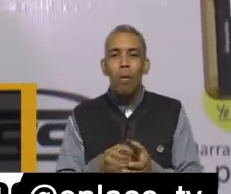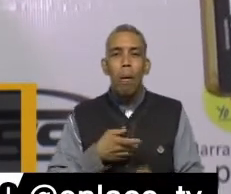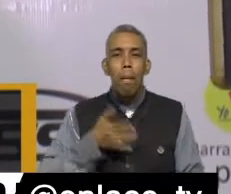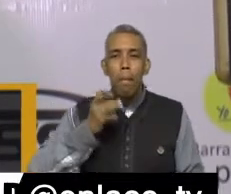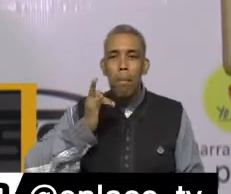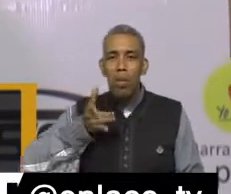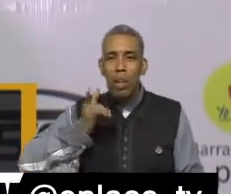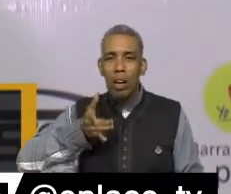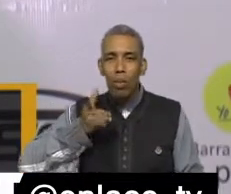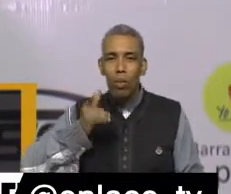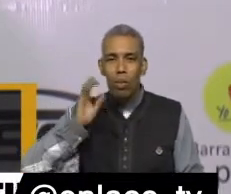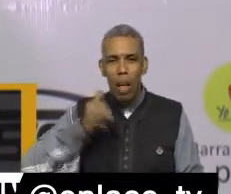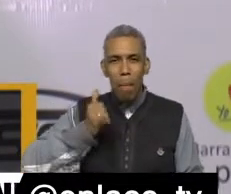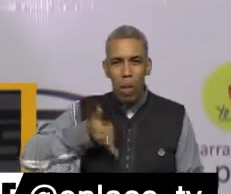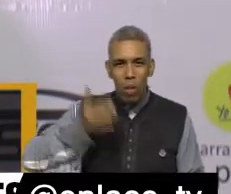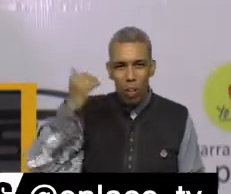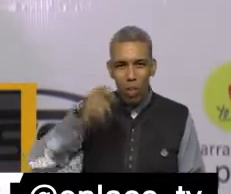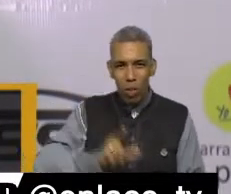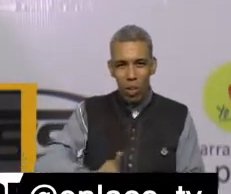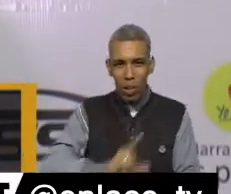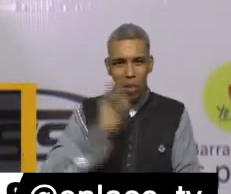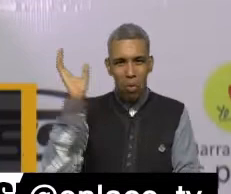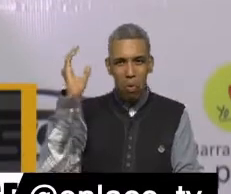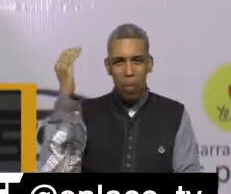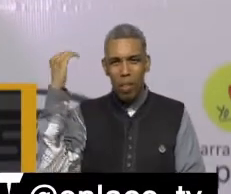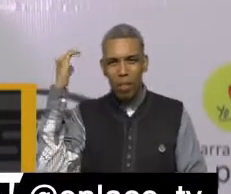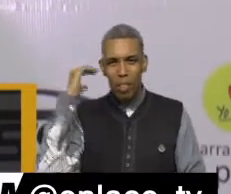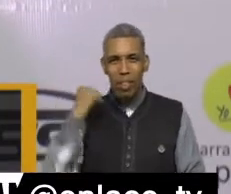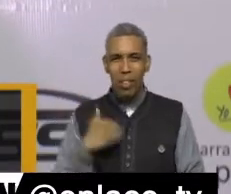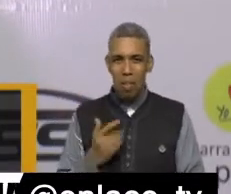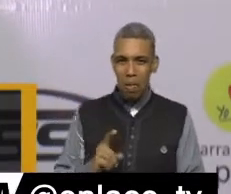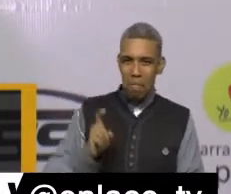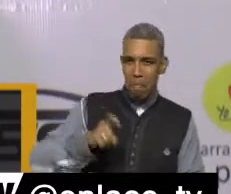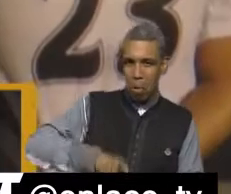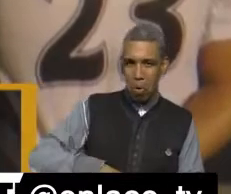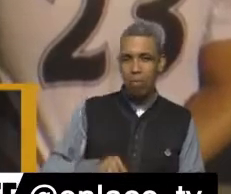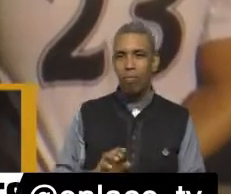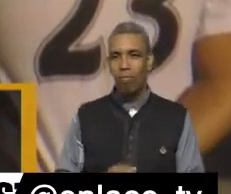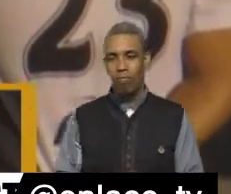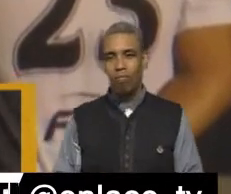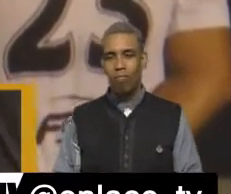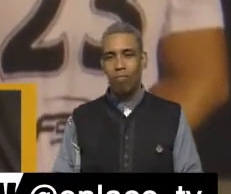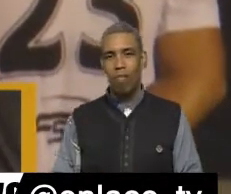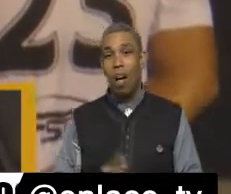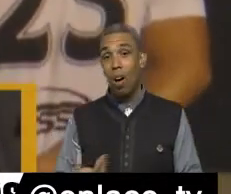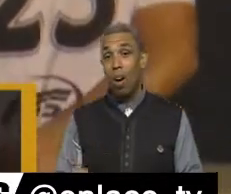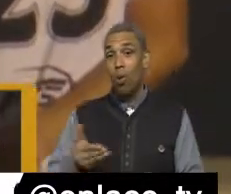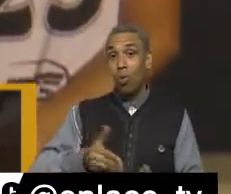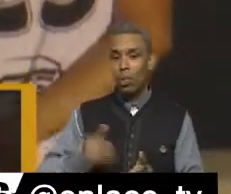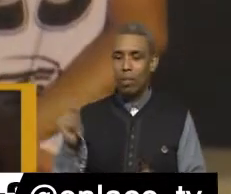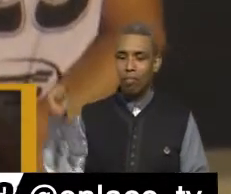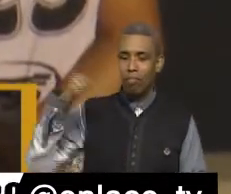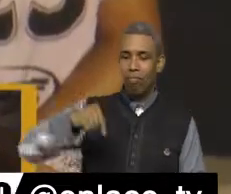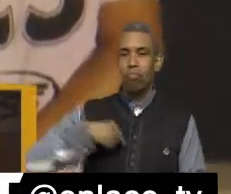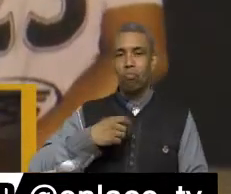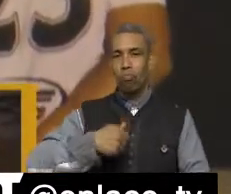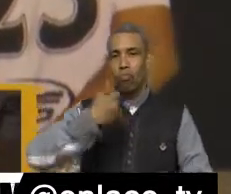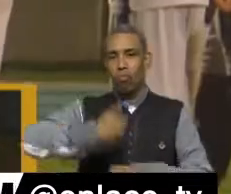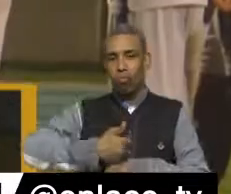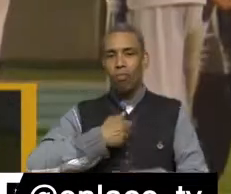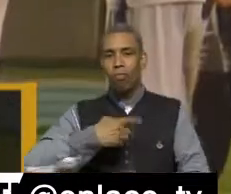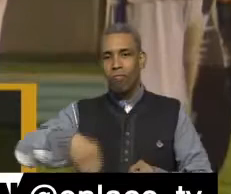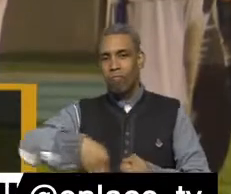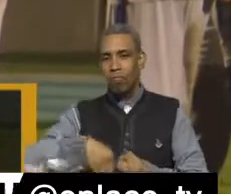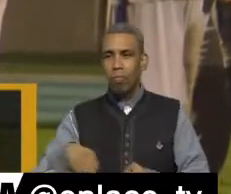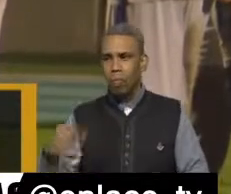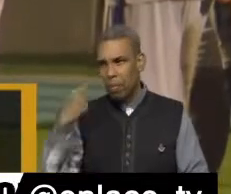que me tocó vivir aquí por mi trabajo. El técnico argentino, ahora al servicio del club aurinegro, le envió